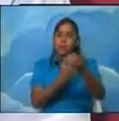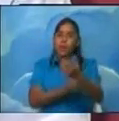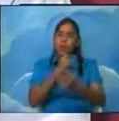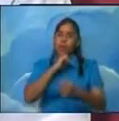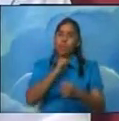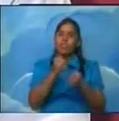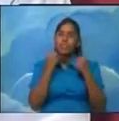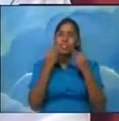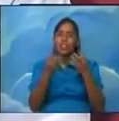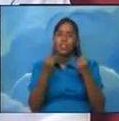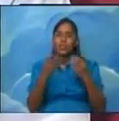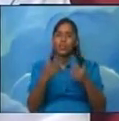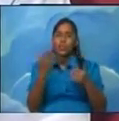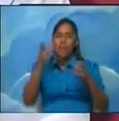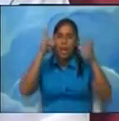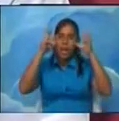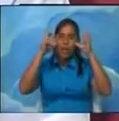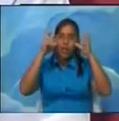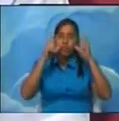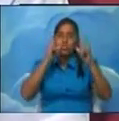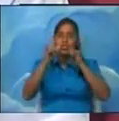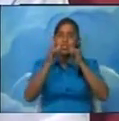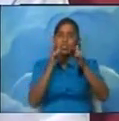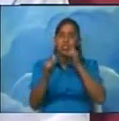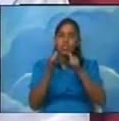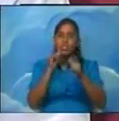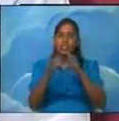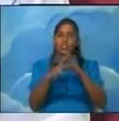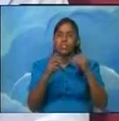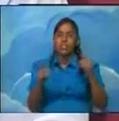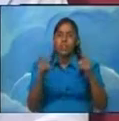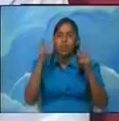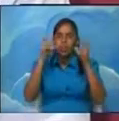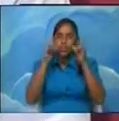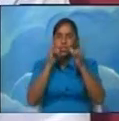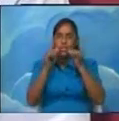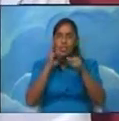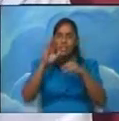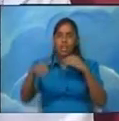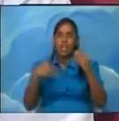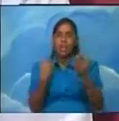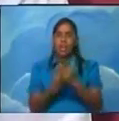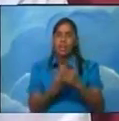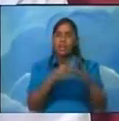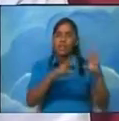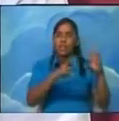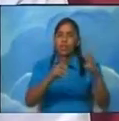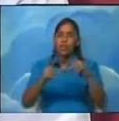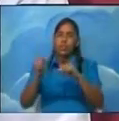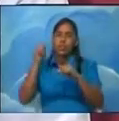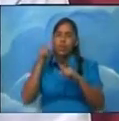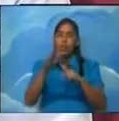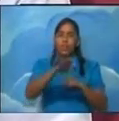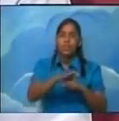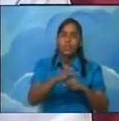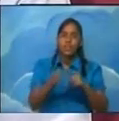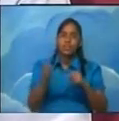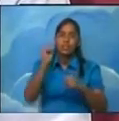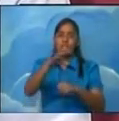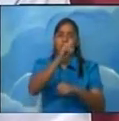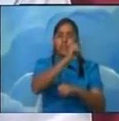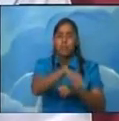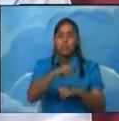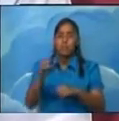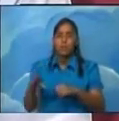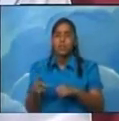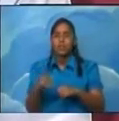así que he escuchado noticias, no he ido a Israel, pero he escuchado las noticias que hasta los desiertos hoy están sembrando en los